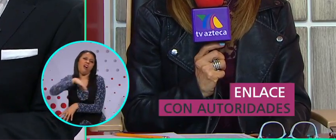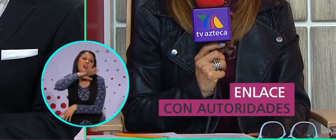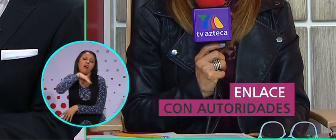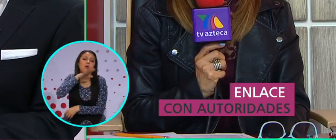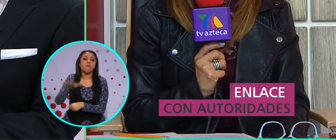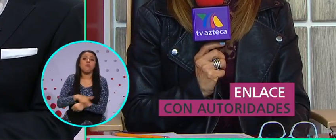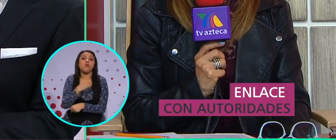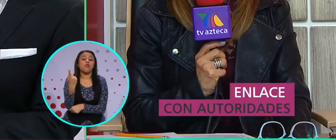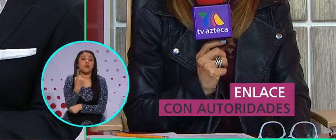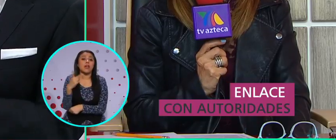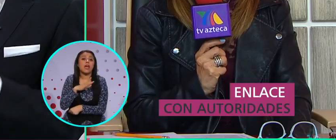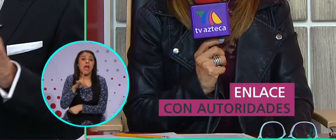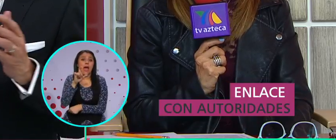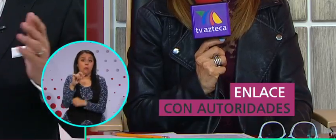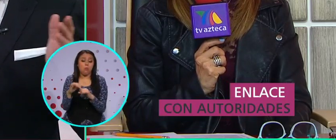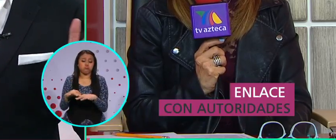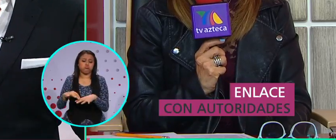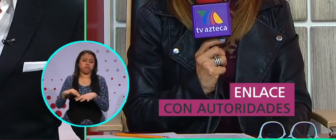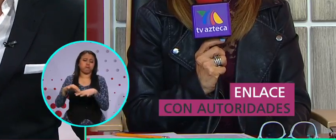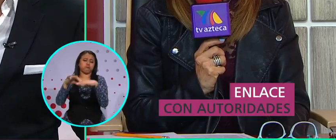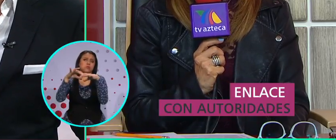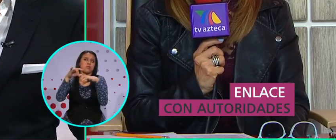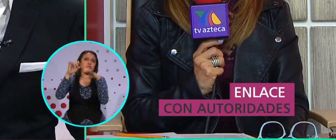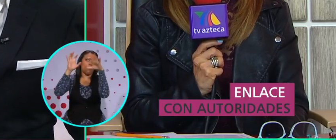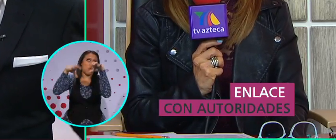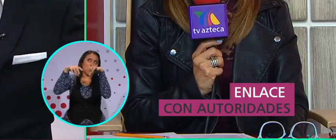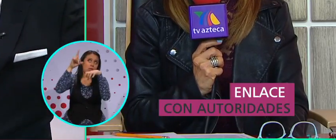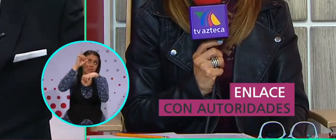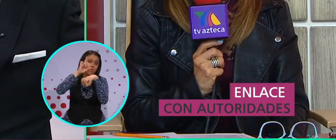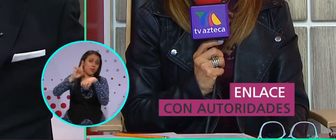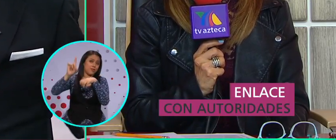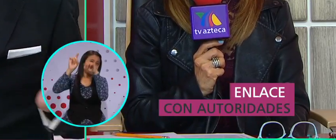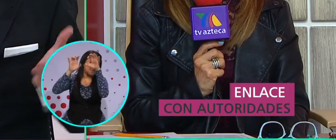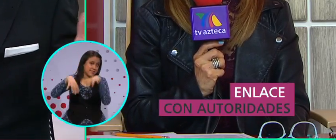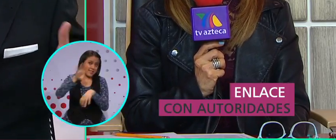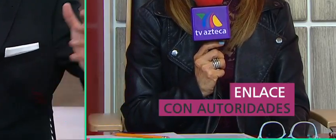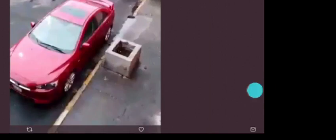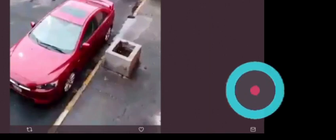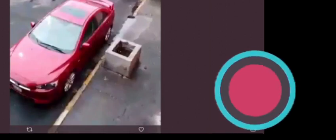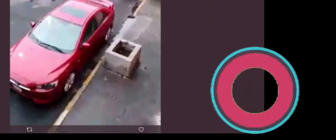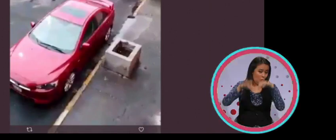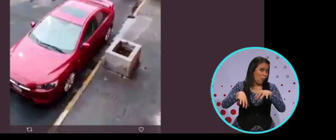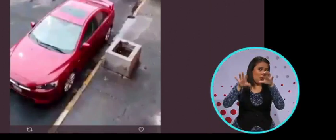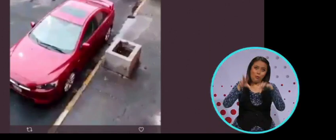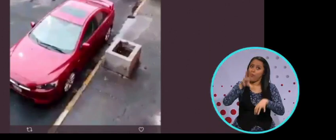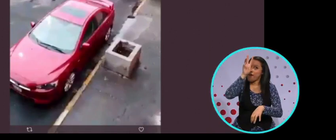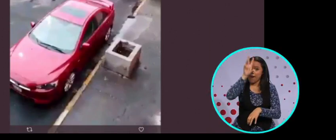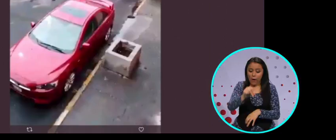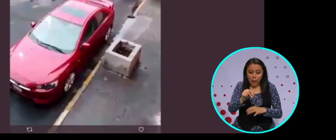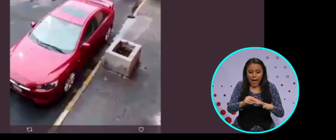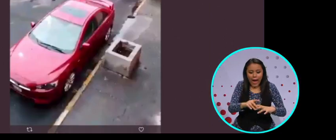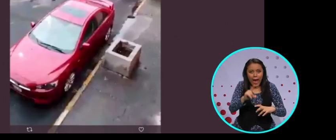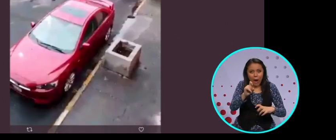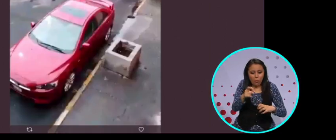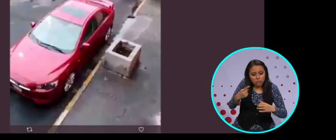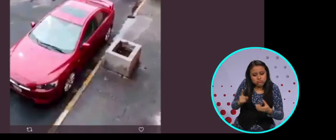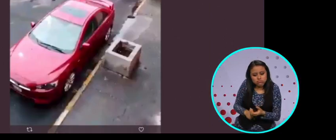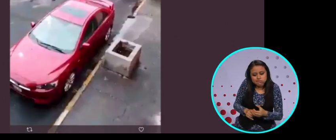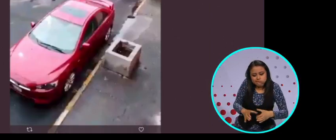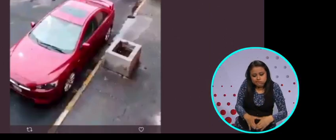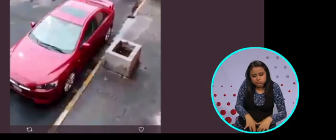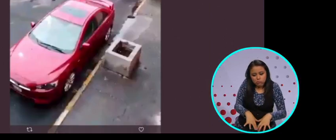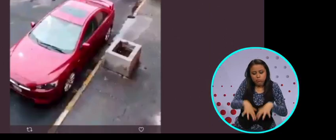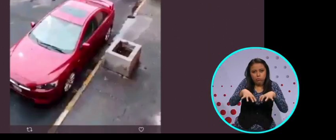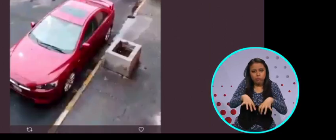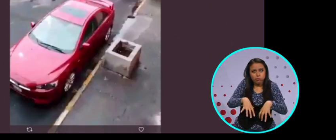se inunda la ciudad no es agua que manda dios del cielo es el agua que emana sale brota de las coladeras y con qué cree que premios